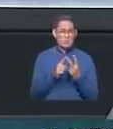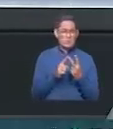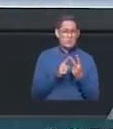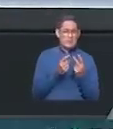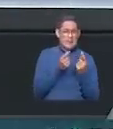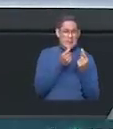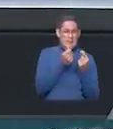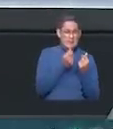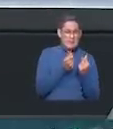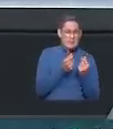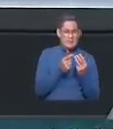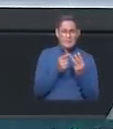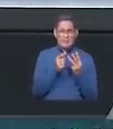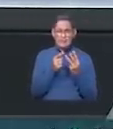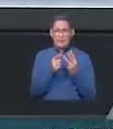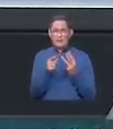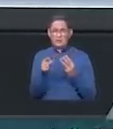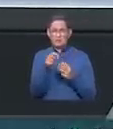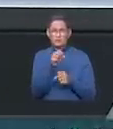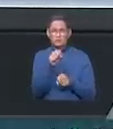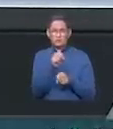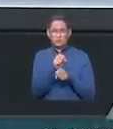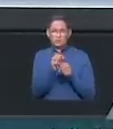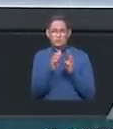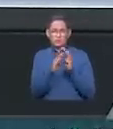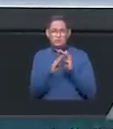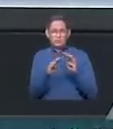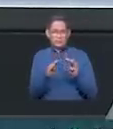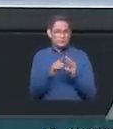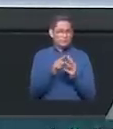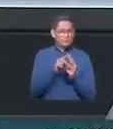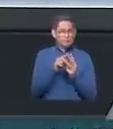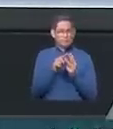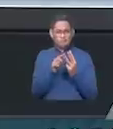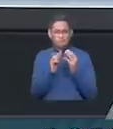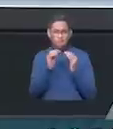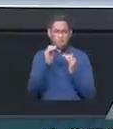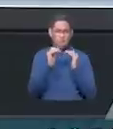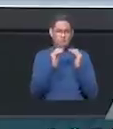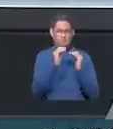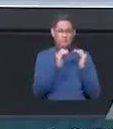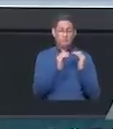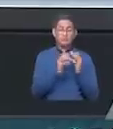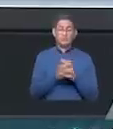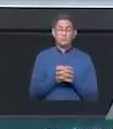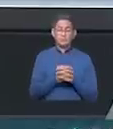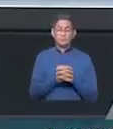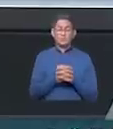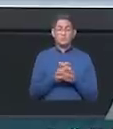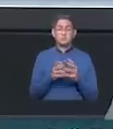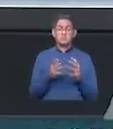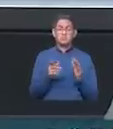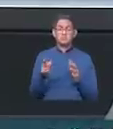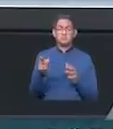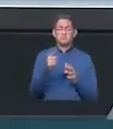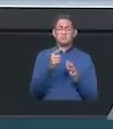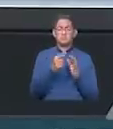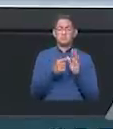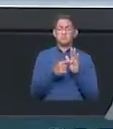y la paz social y han demostrado técnica y científicamente